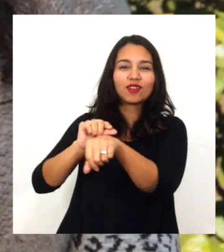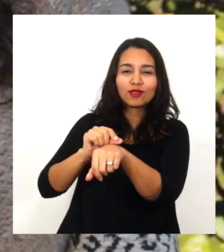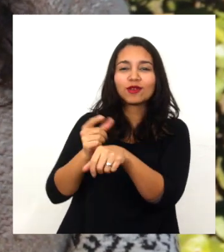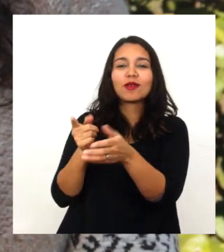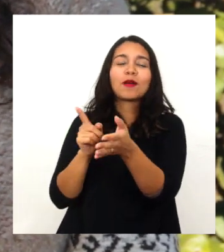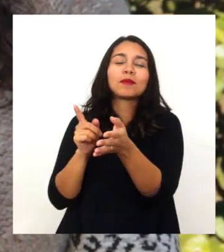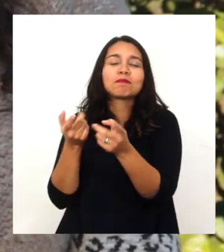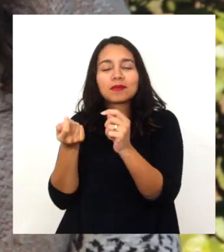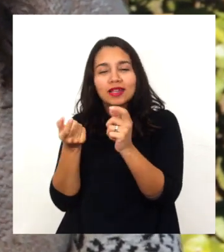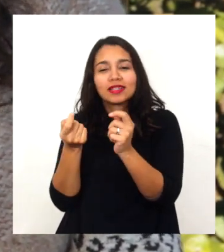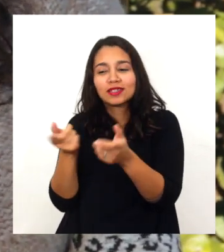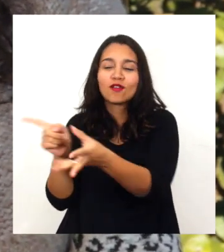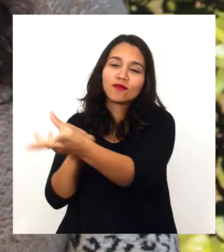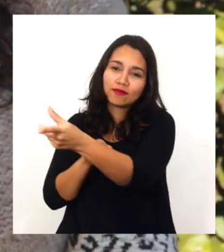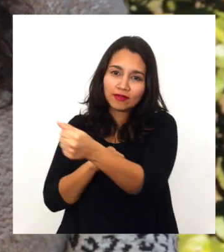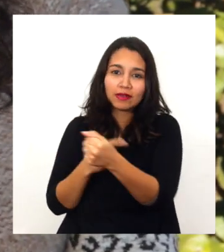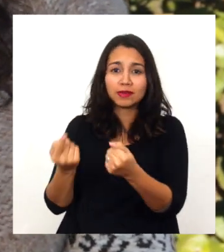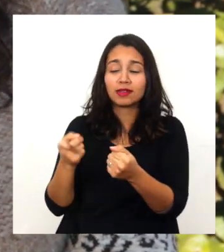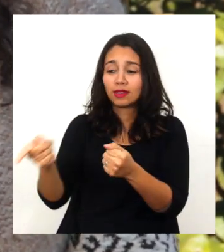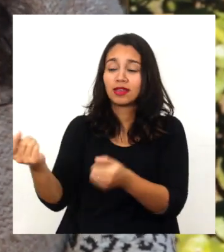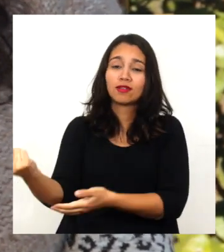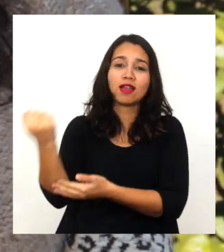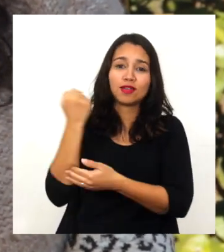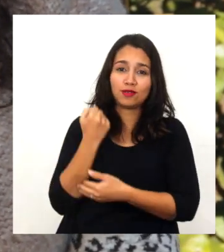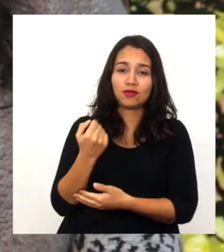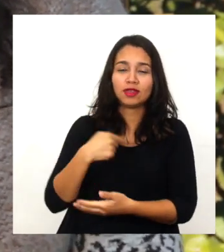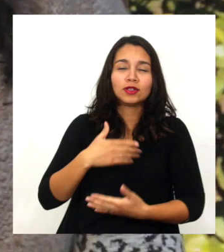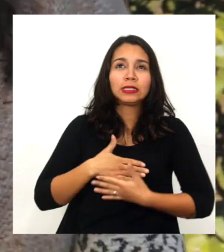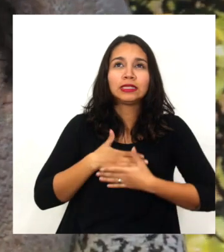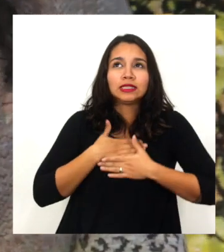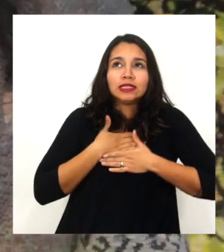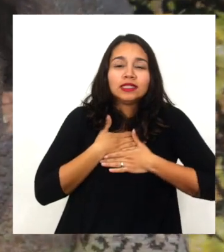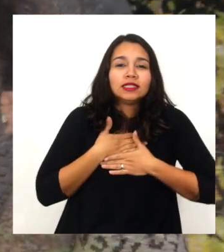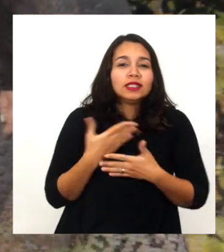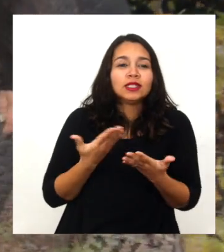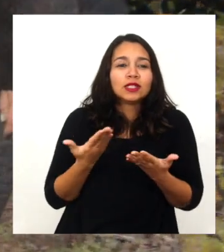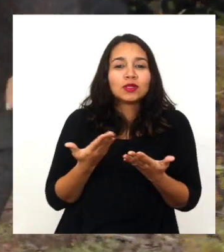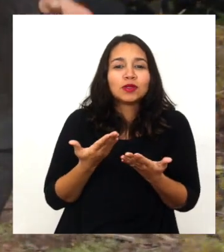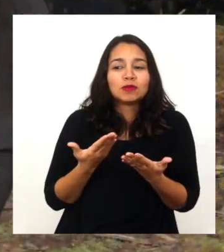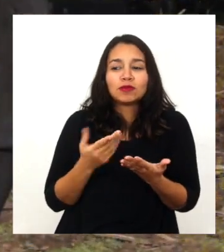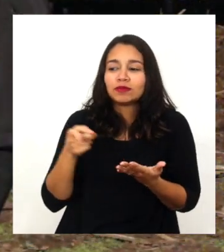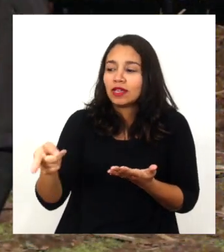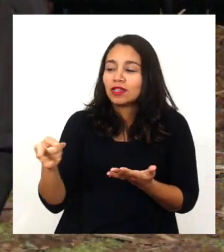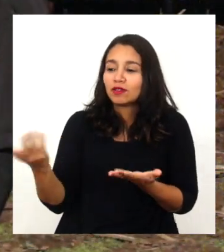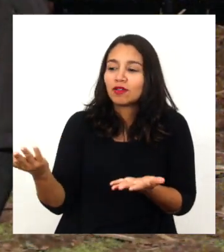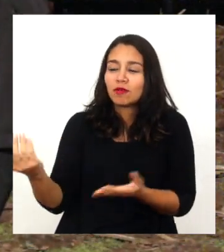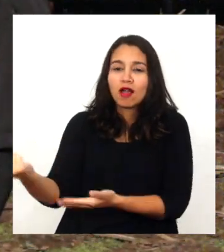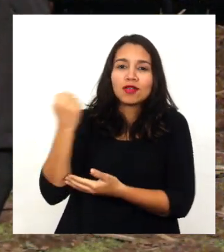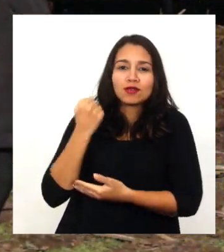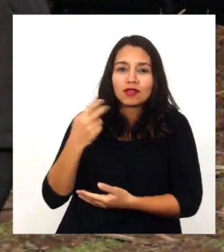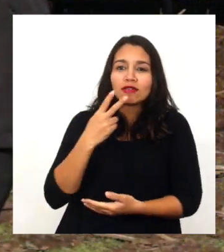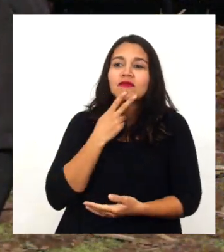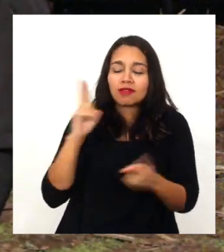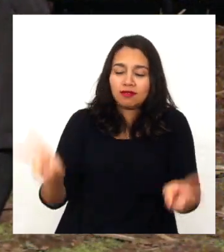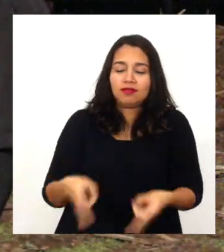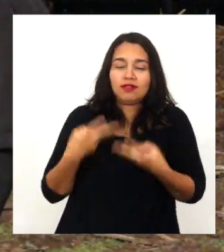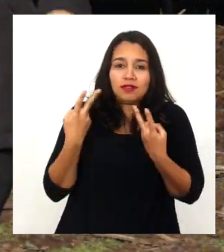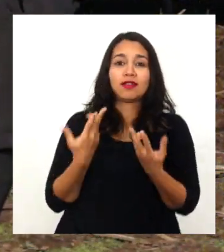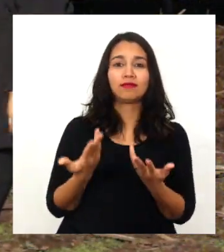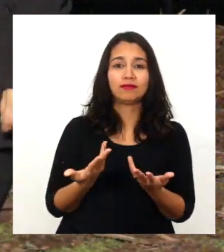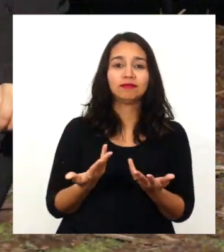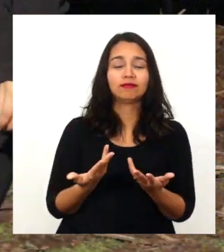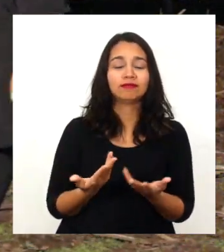me ayudaron. Yo me sentí como que por ello estoy viva, como que me salvaron.